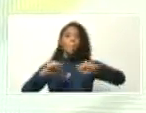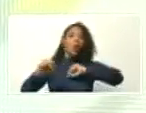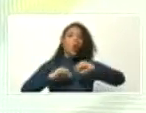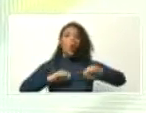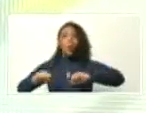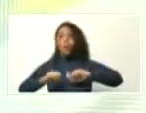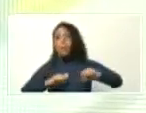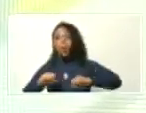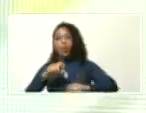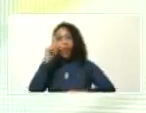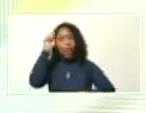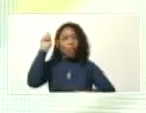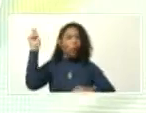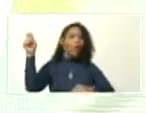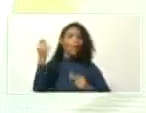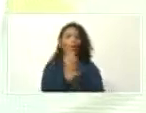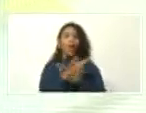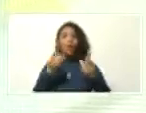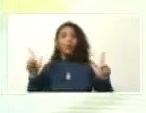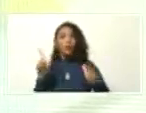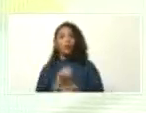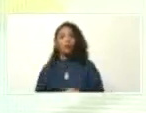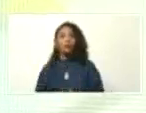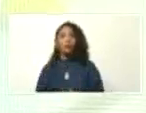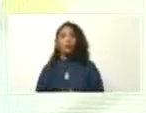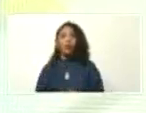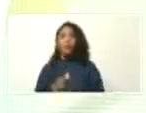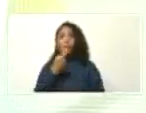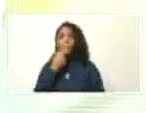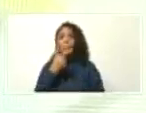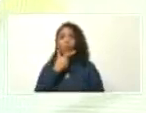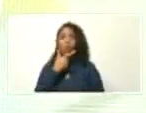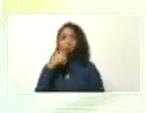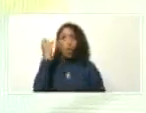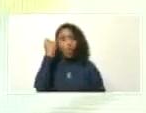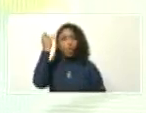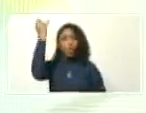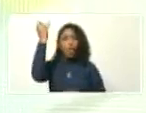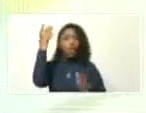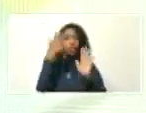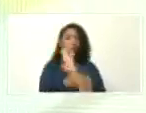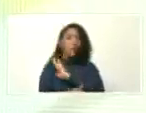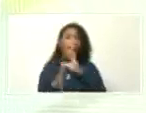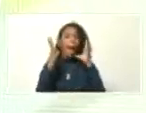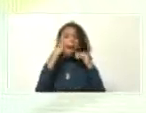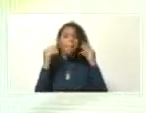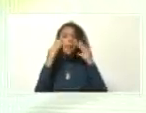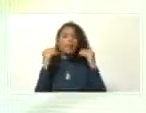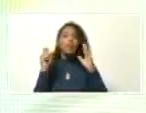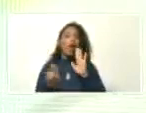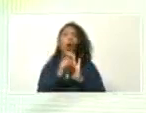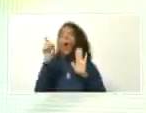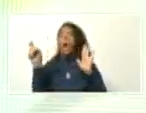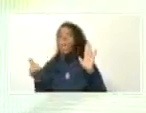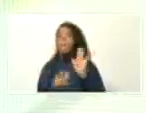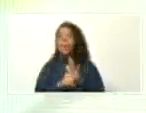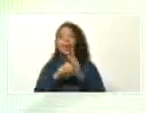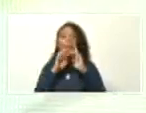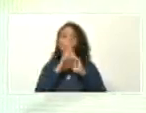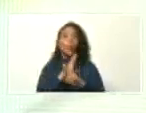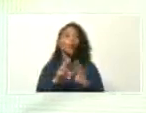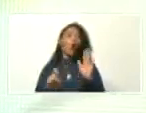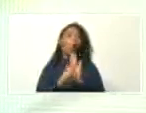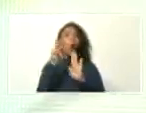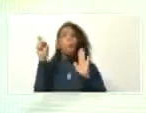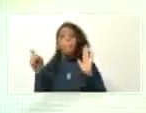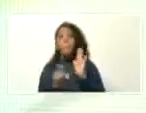movimientos de la teología de la liberación, hermosos, creativos, con experiencias concretas, con resultados